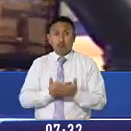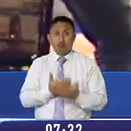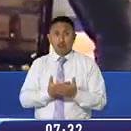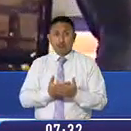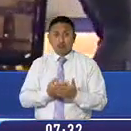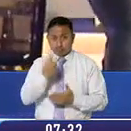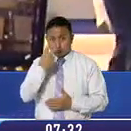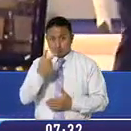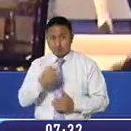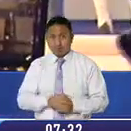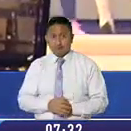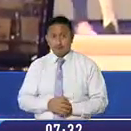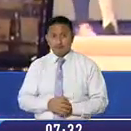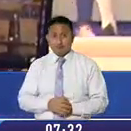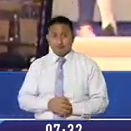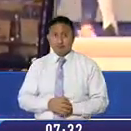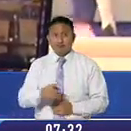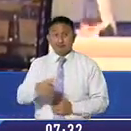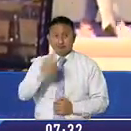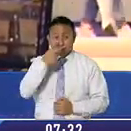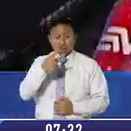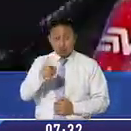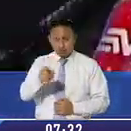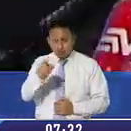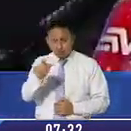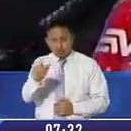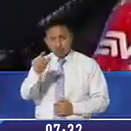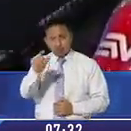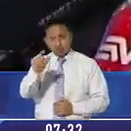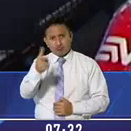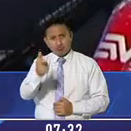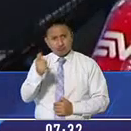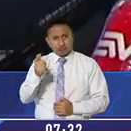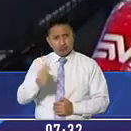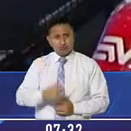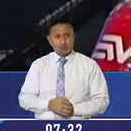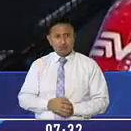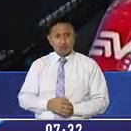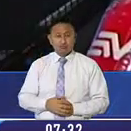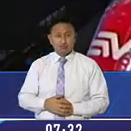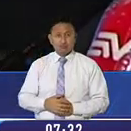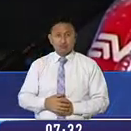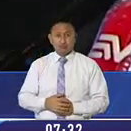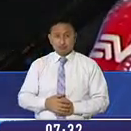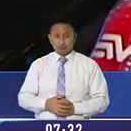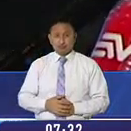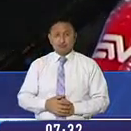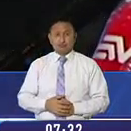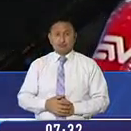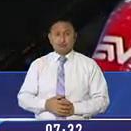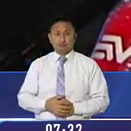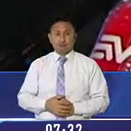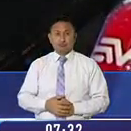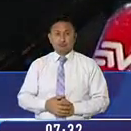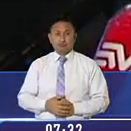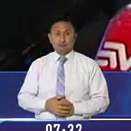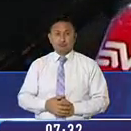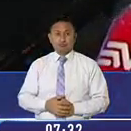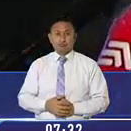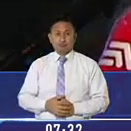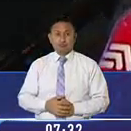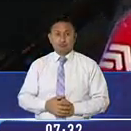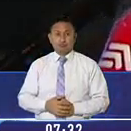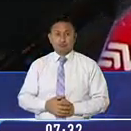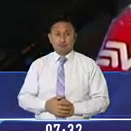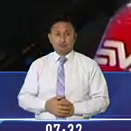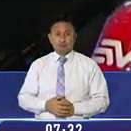encuentran los impactos de proyectil, se presume que sea una arma automática, es decir, una arma larga.